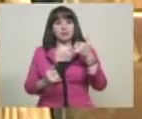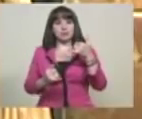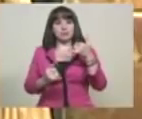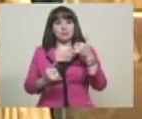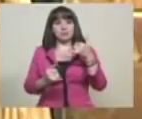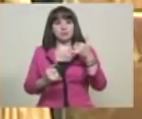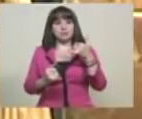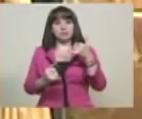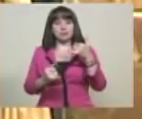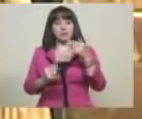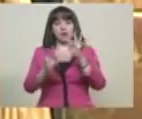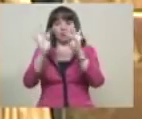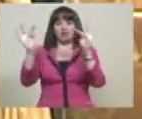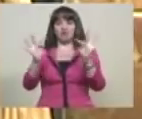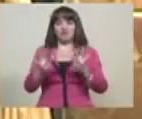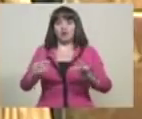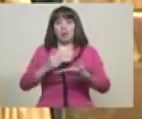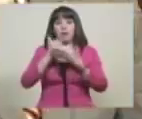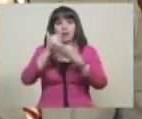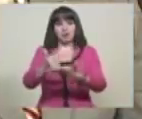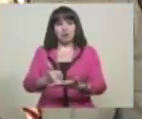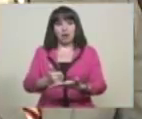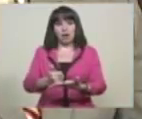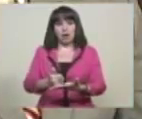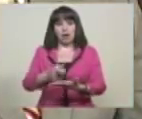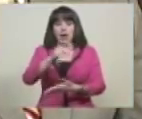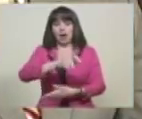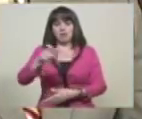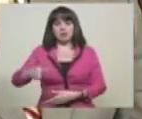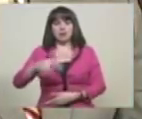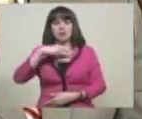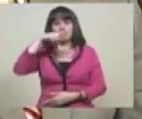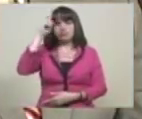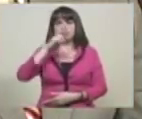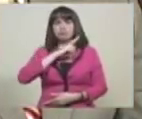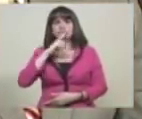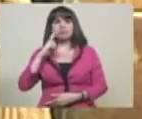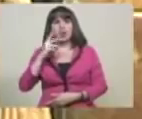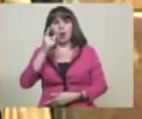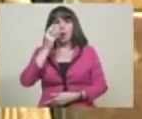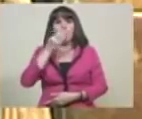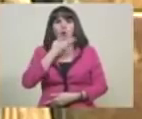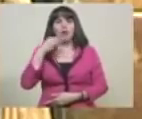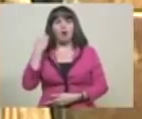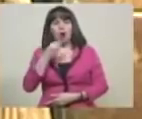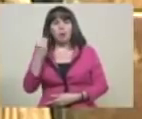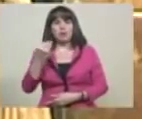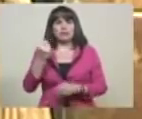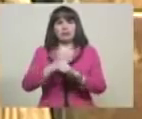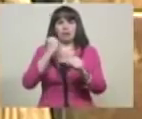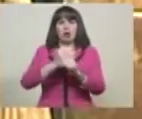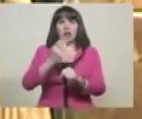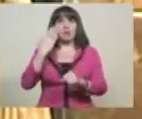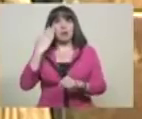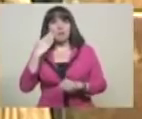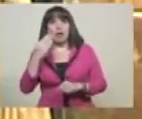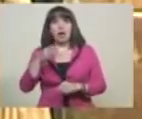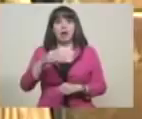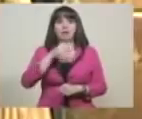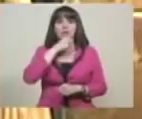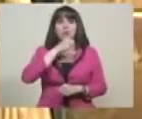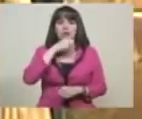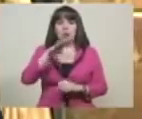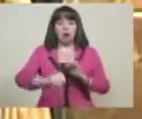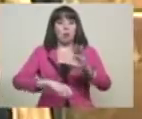la última carta que se ha jugado la jefa de familia, el jefe de familia, el muchacho, la muchacha, la madre, la abuela, cuando sale a comprar